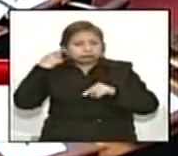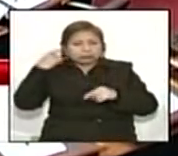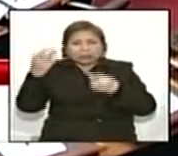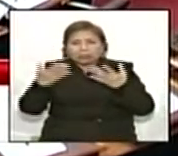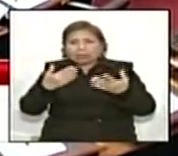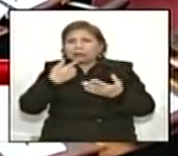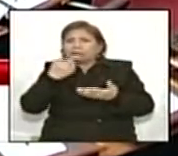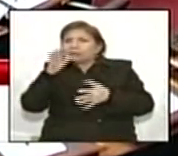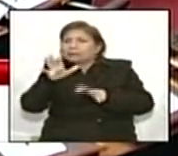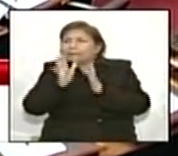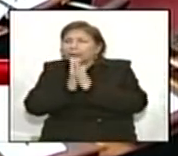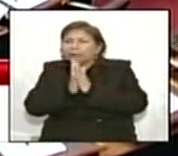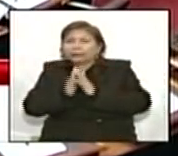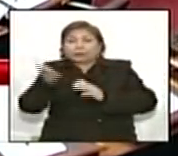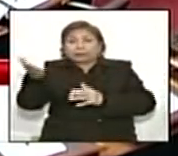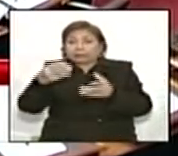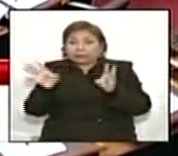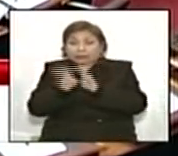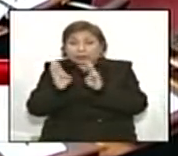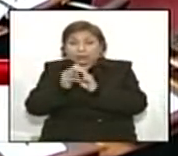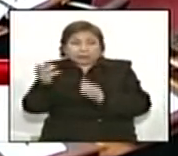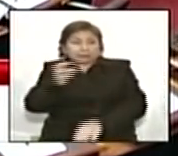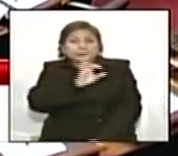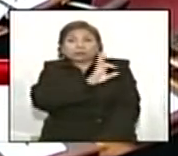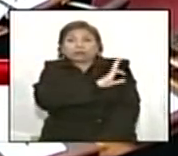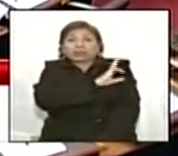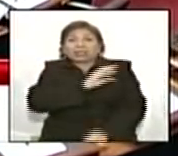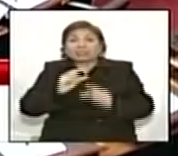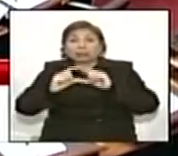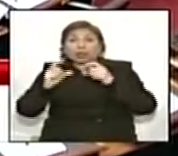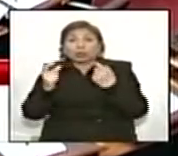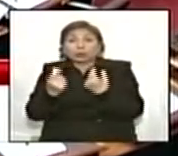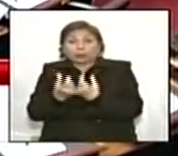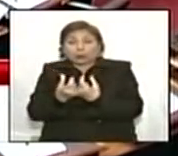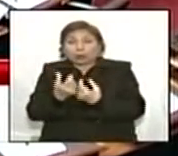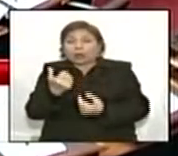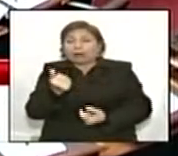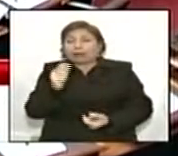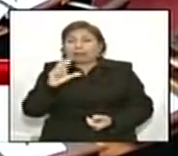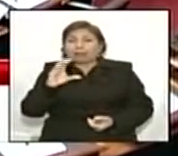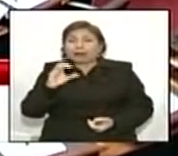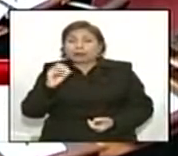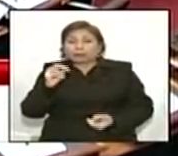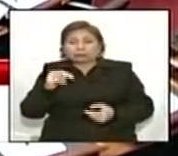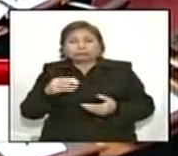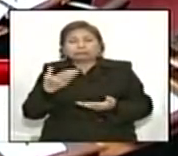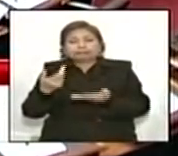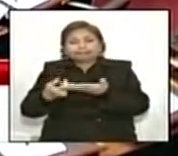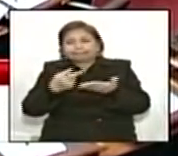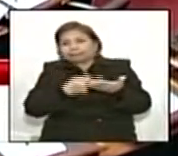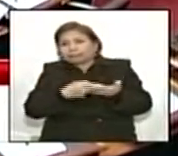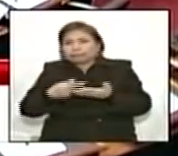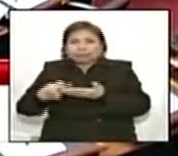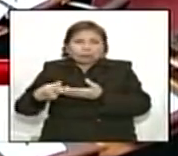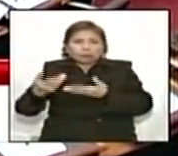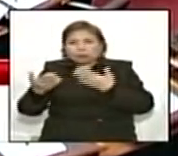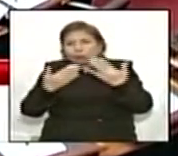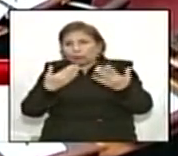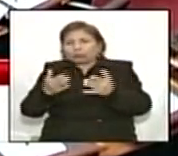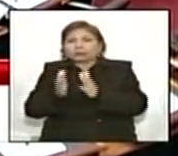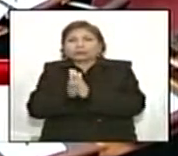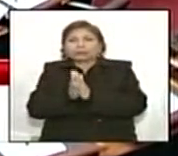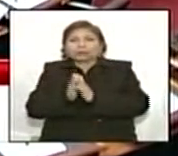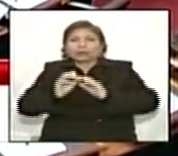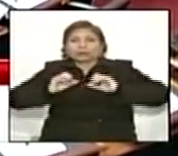Silvia Santisteba en un tuit, creo que es momento de actuar con mesura, tanto a un lado, en el lado del Ejecutivo como en el lado